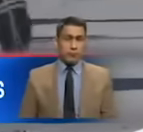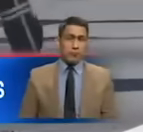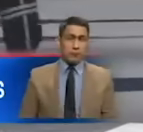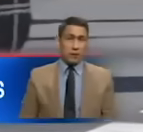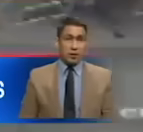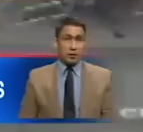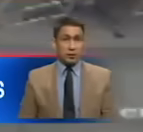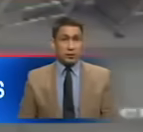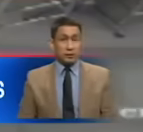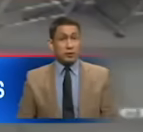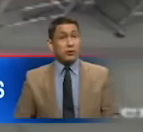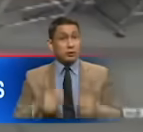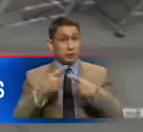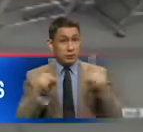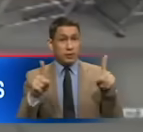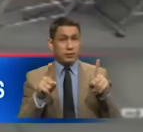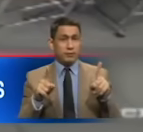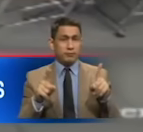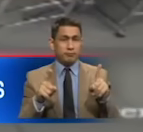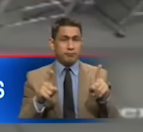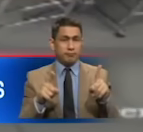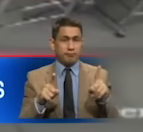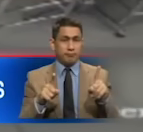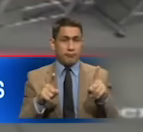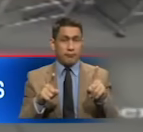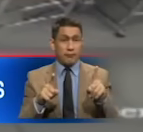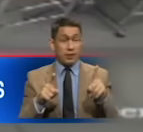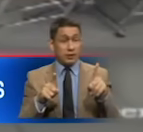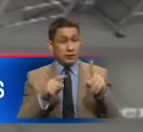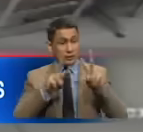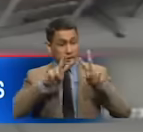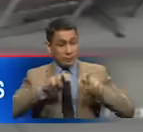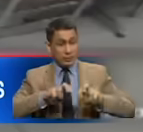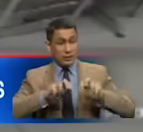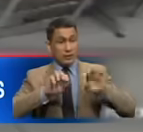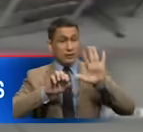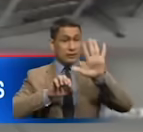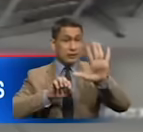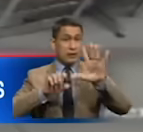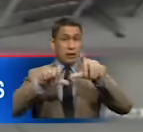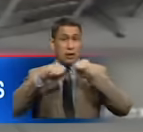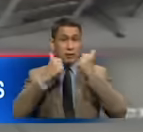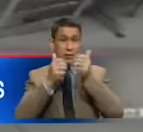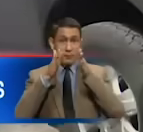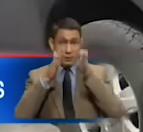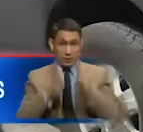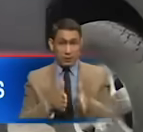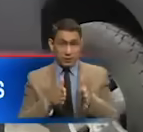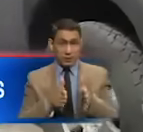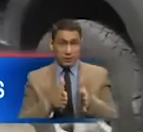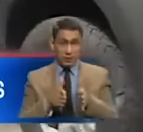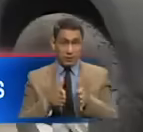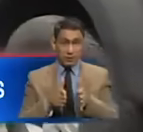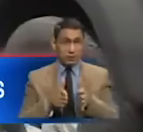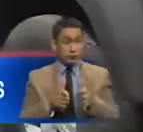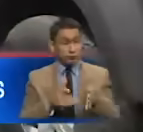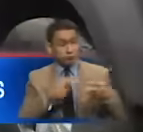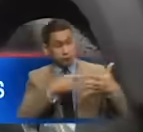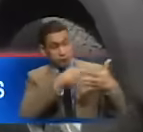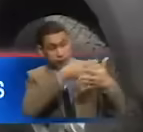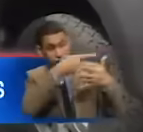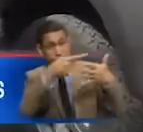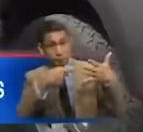es importante que se investigue profundamente a los 5 asambleístas que denunció tiempo atrás Villavicencio, pues